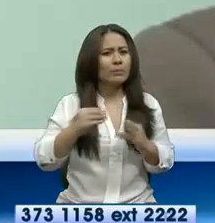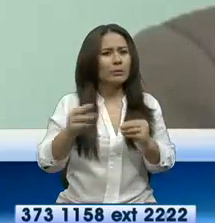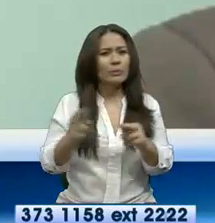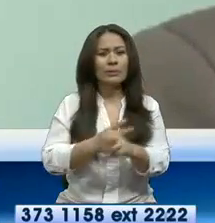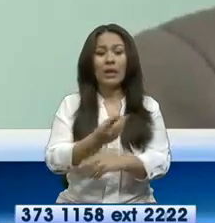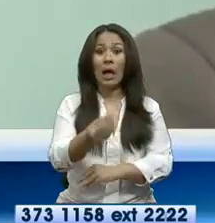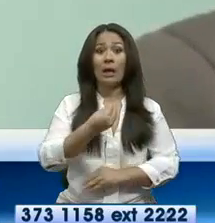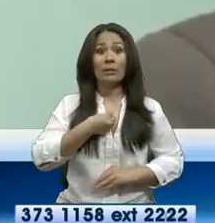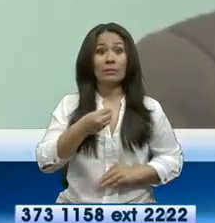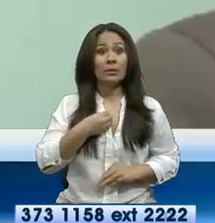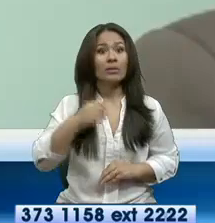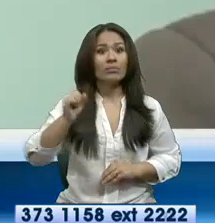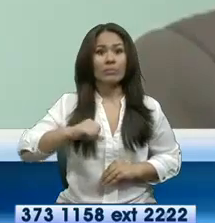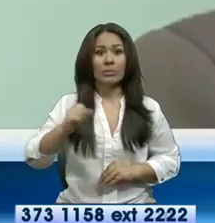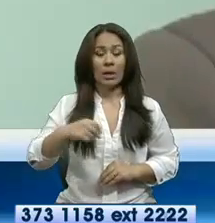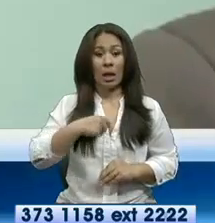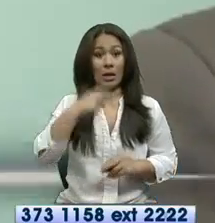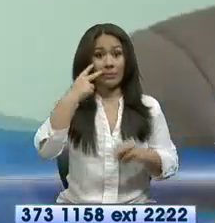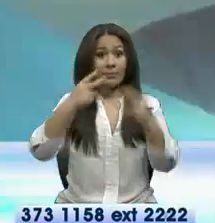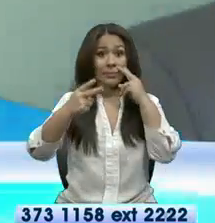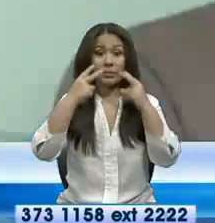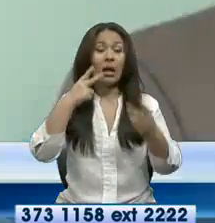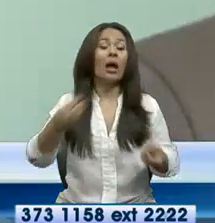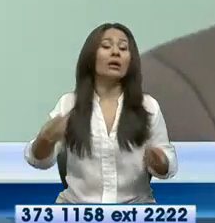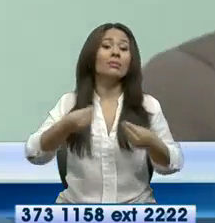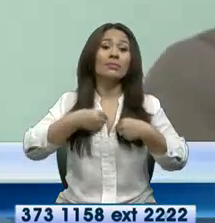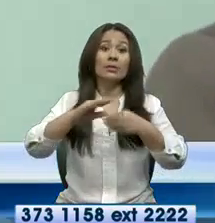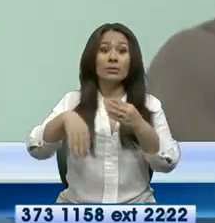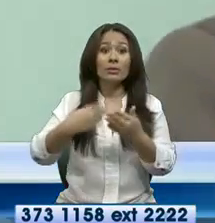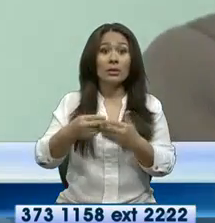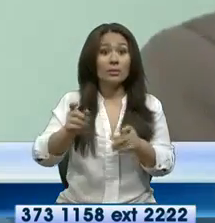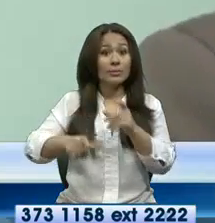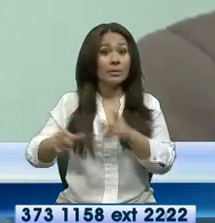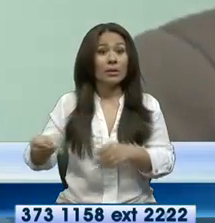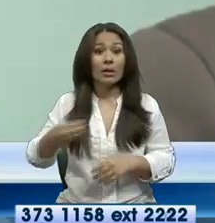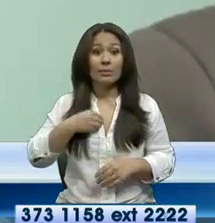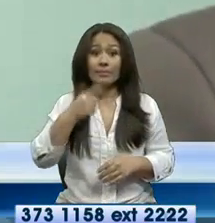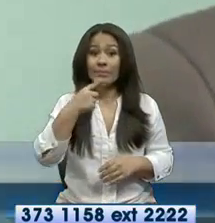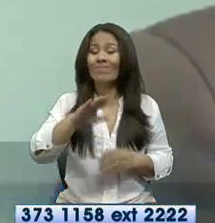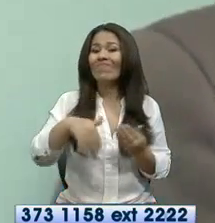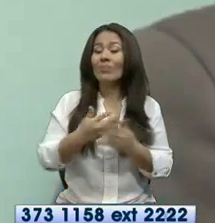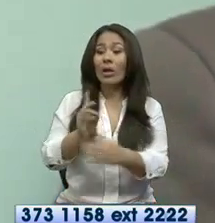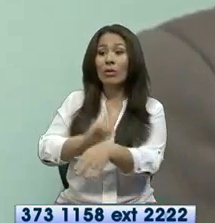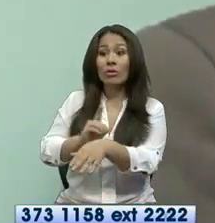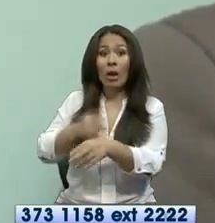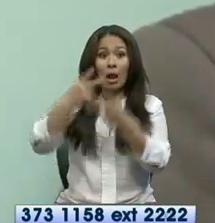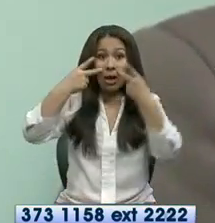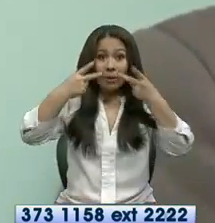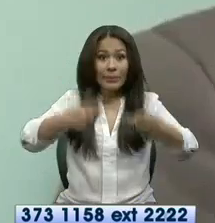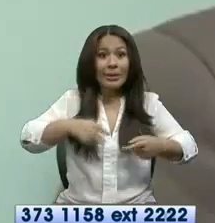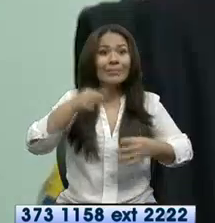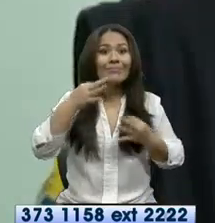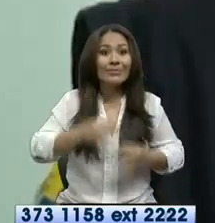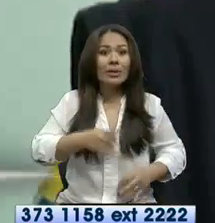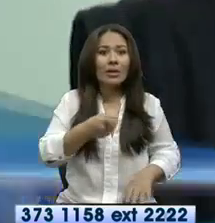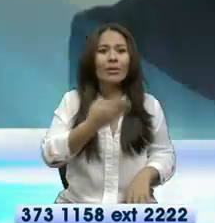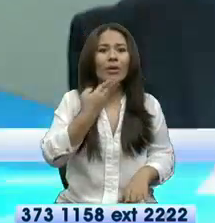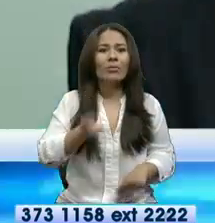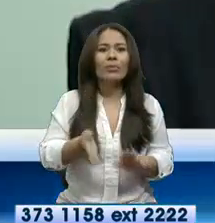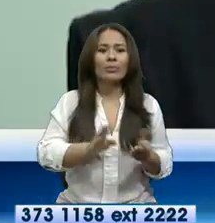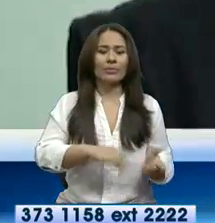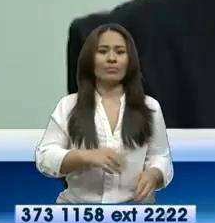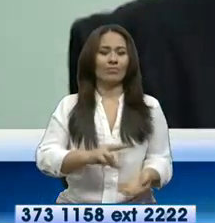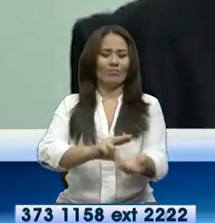es a practicar la necropsia correspondiente con la intervención de un perito médico a efectos de determinar la causa real de este deceso. Tenía